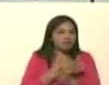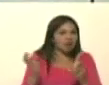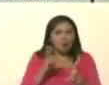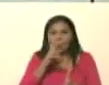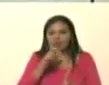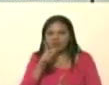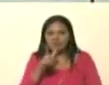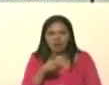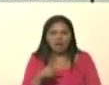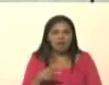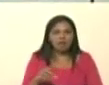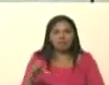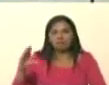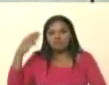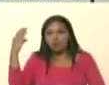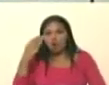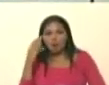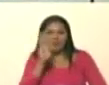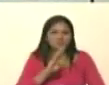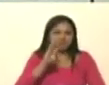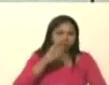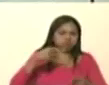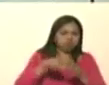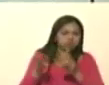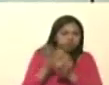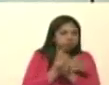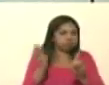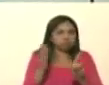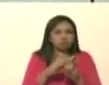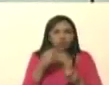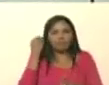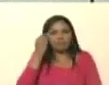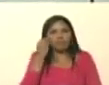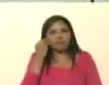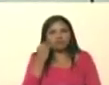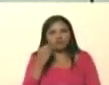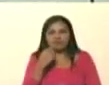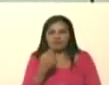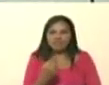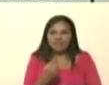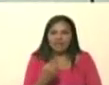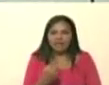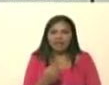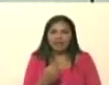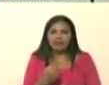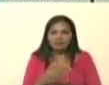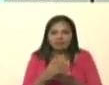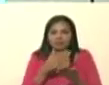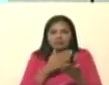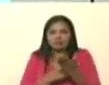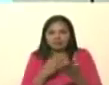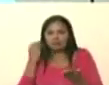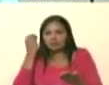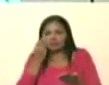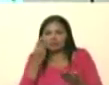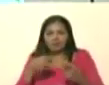oligarquía en bogotá contra bolívar emitir conceptos prejuiciados